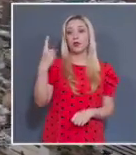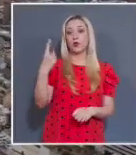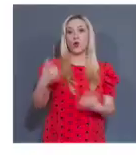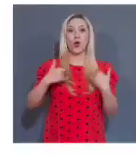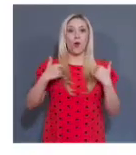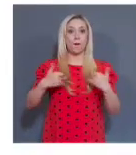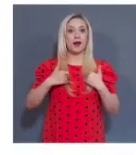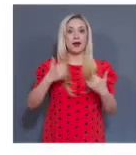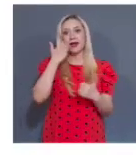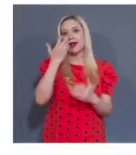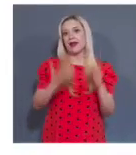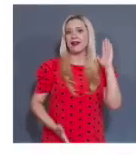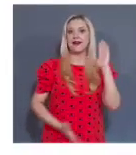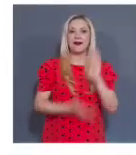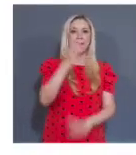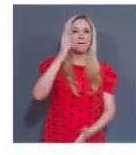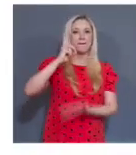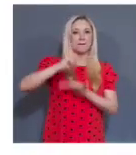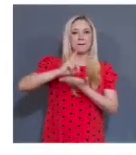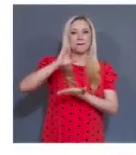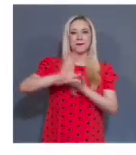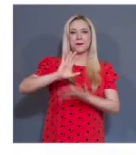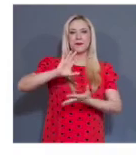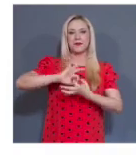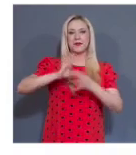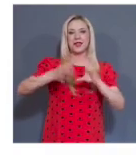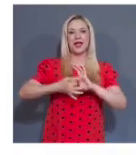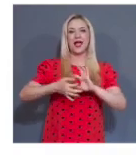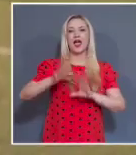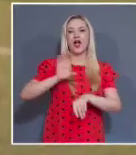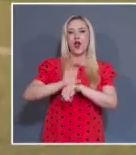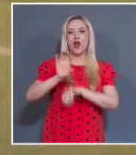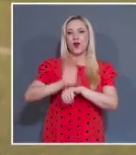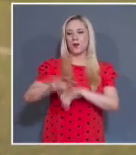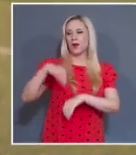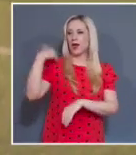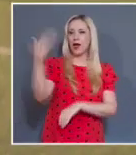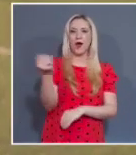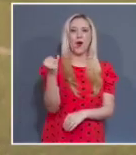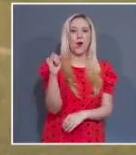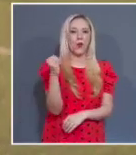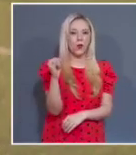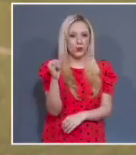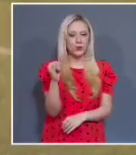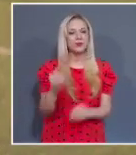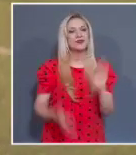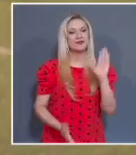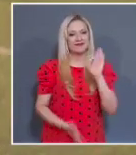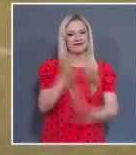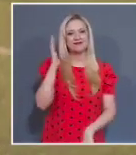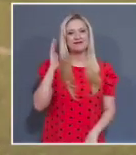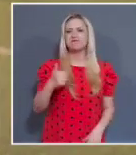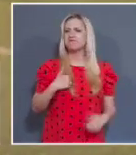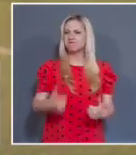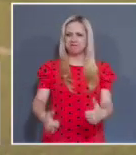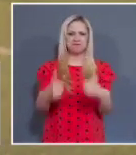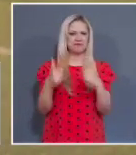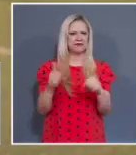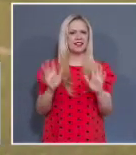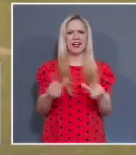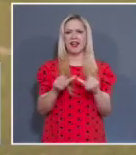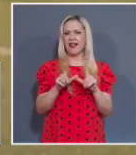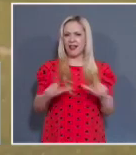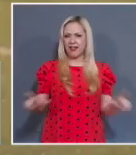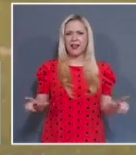Juegos Panamericanos Juveniles de Bogotá, Colombia, en junio próximo. Nos sentimos en óptimas condiciones, vamos por